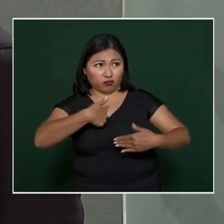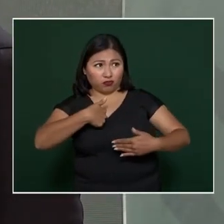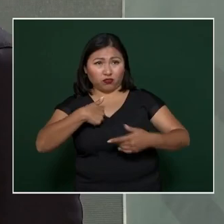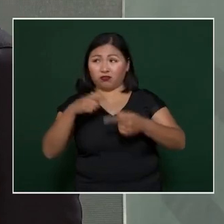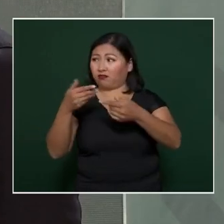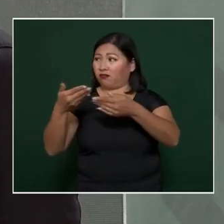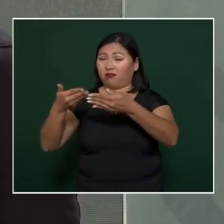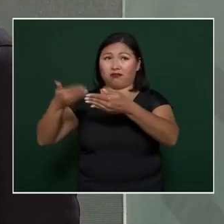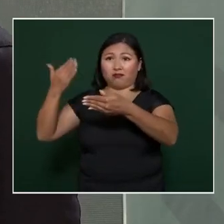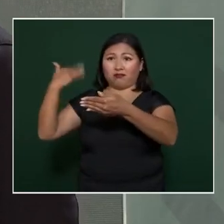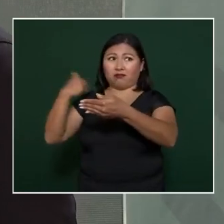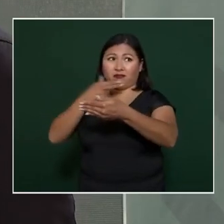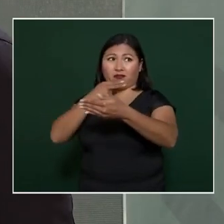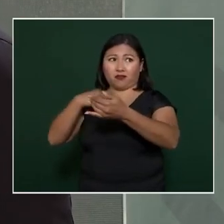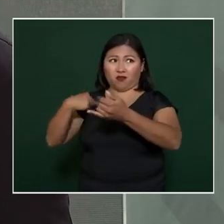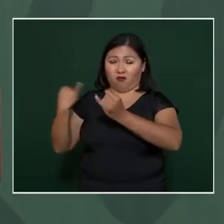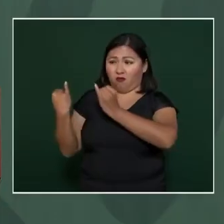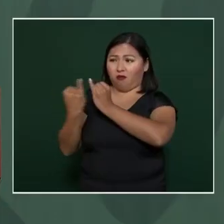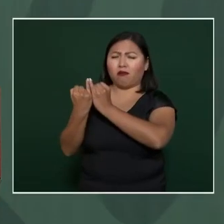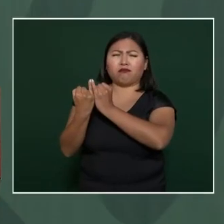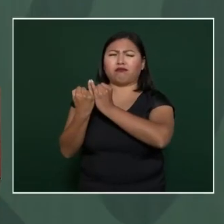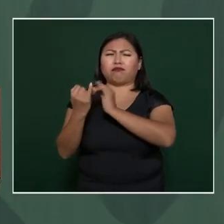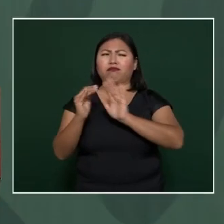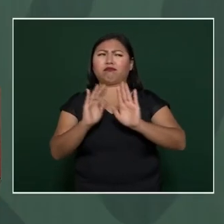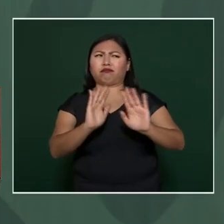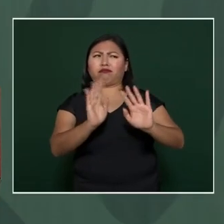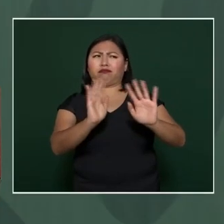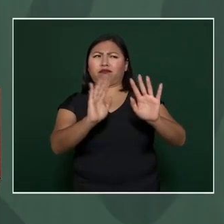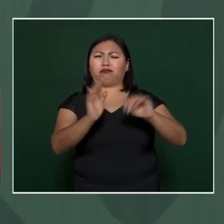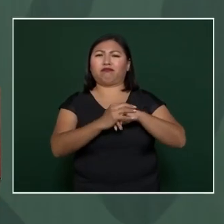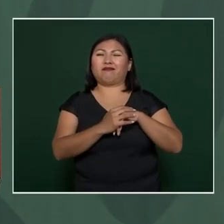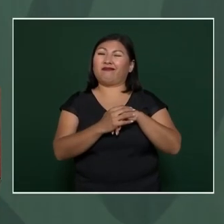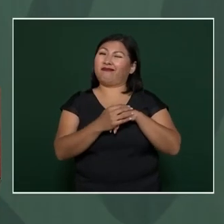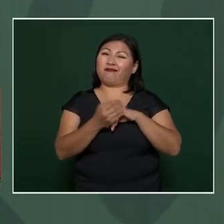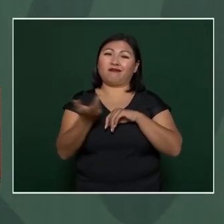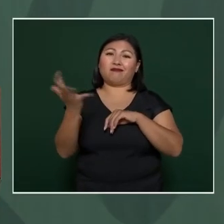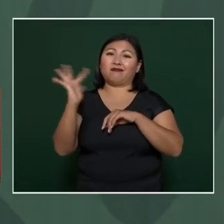este si no no dieron buen